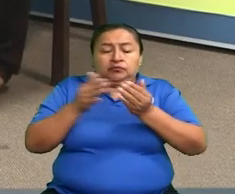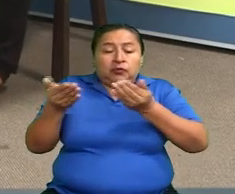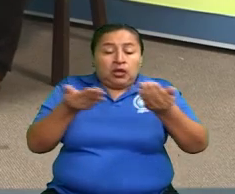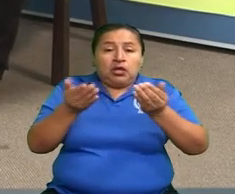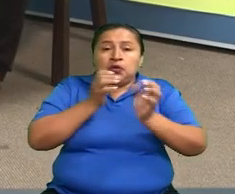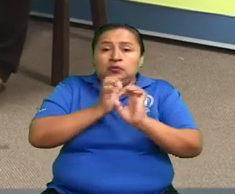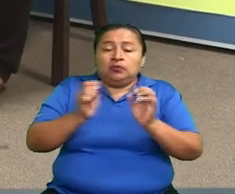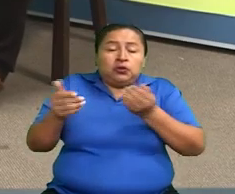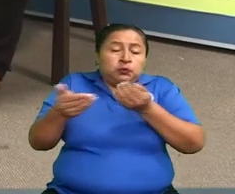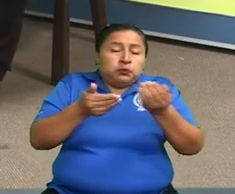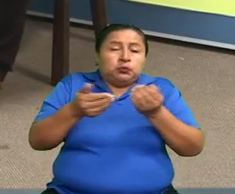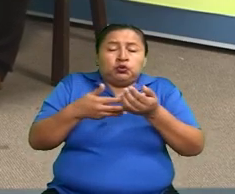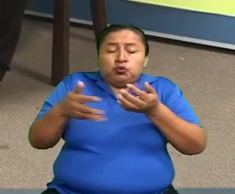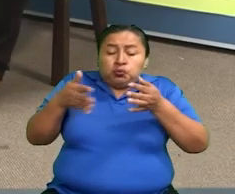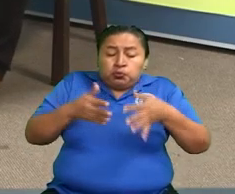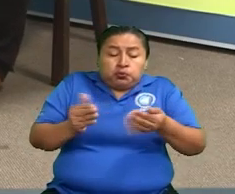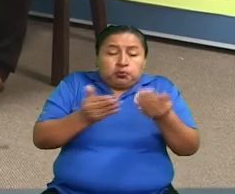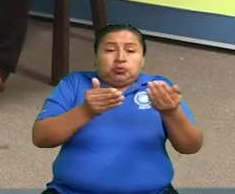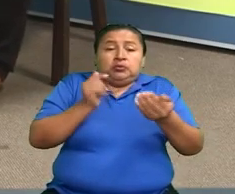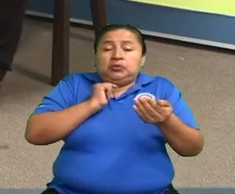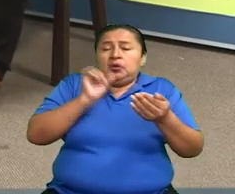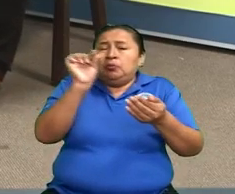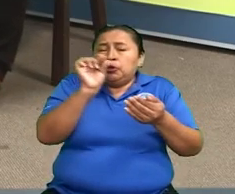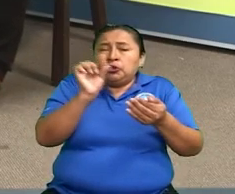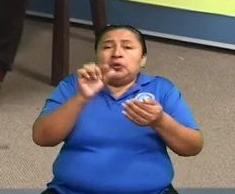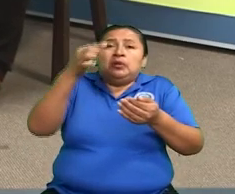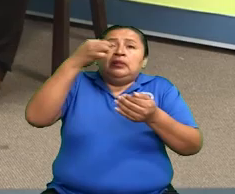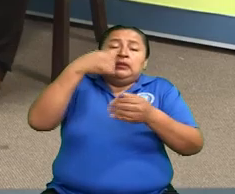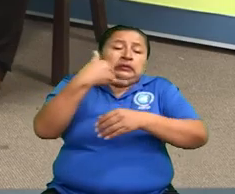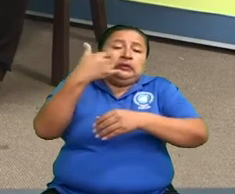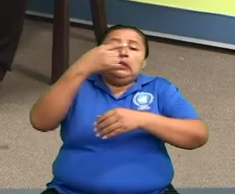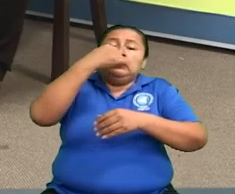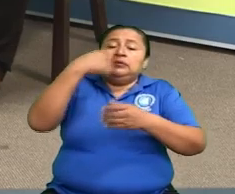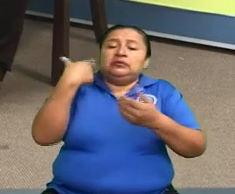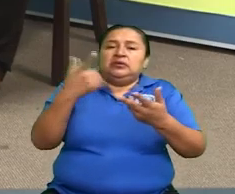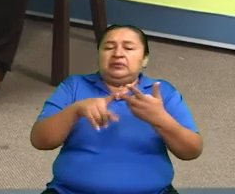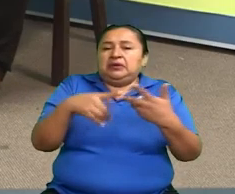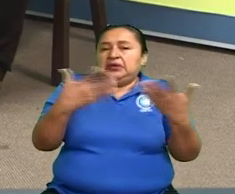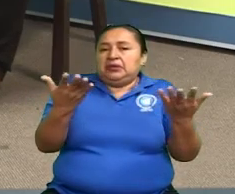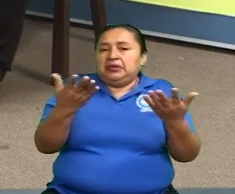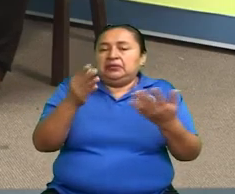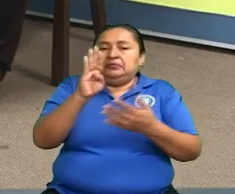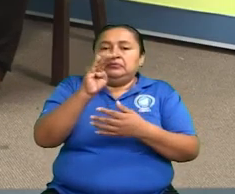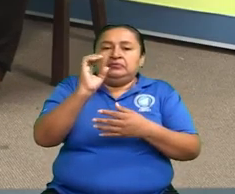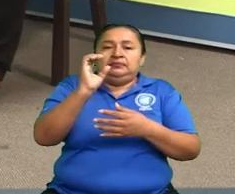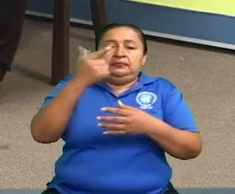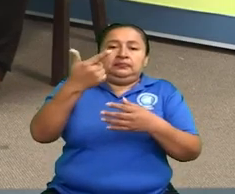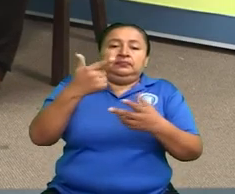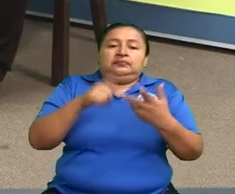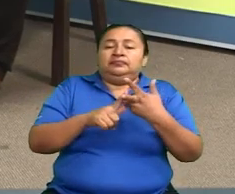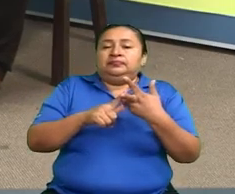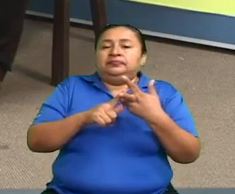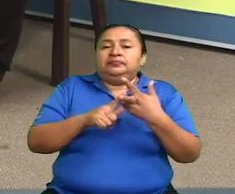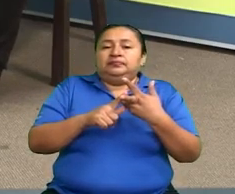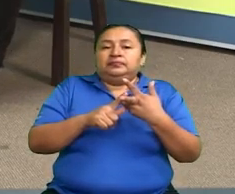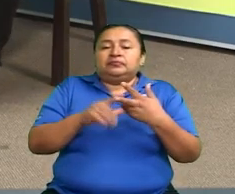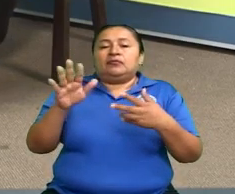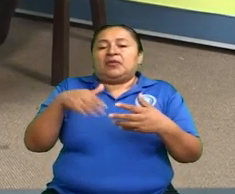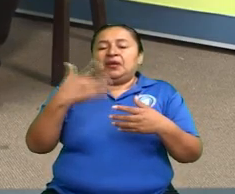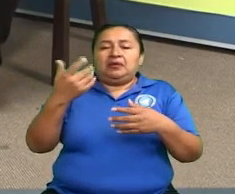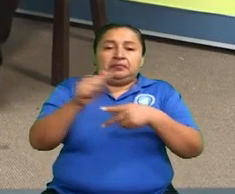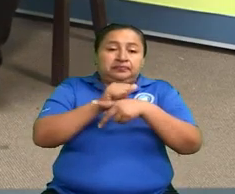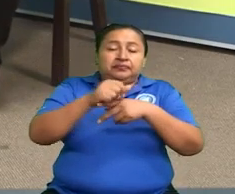niña recién nacida que se acaba de vacunar contra que se le acaban de aplicar la BCG, que le